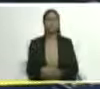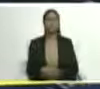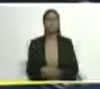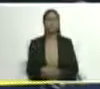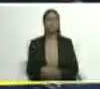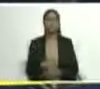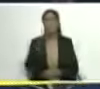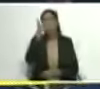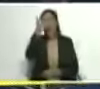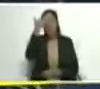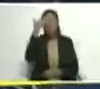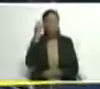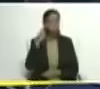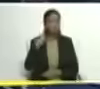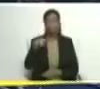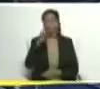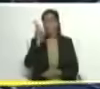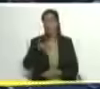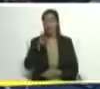Jamás olvidemos